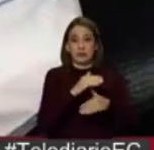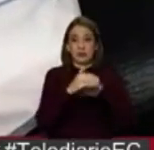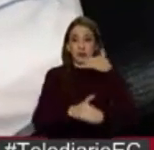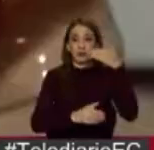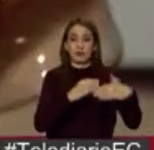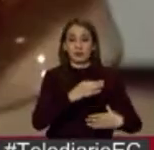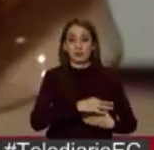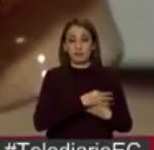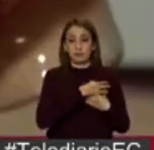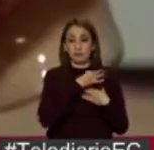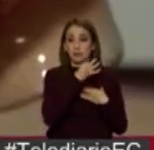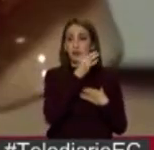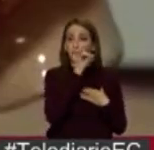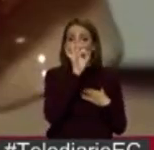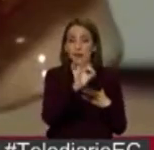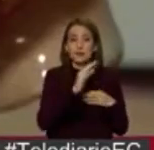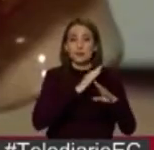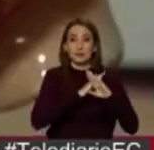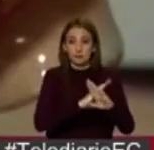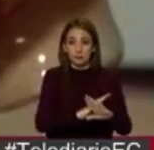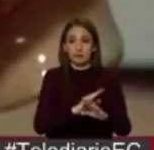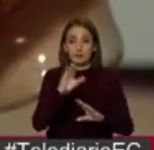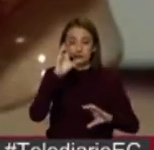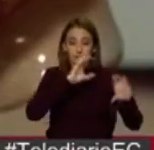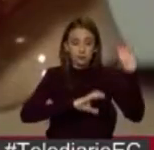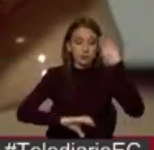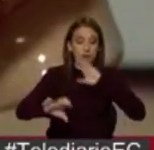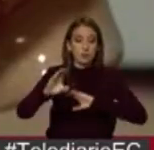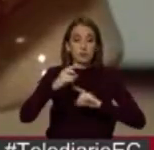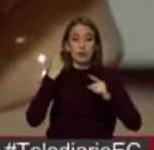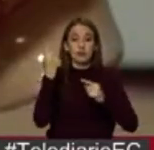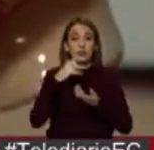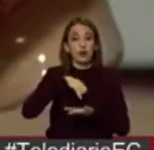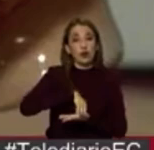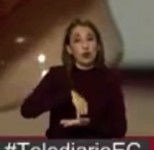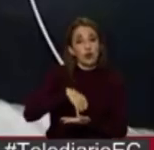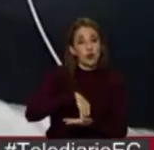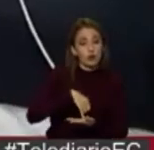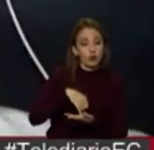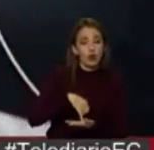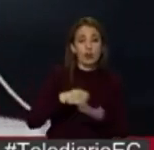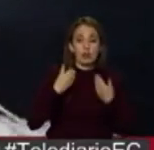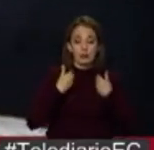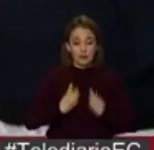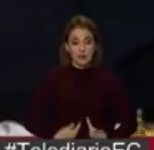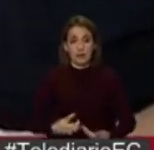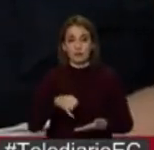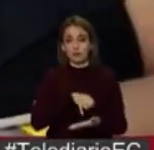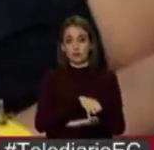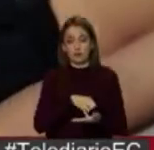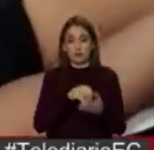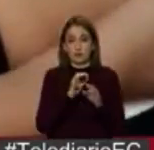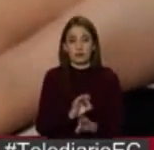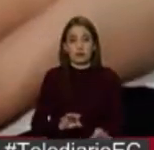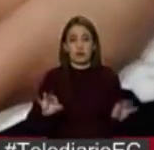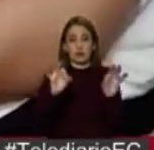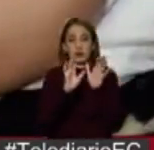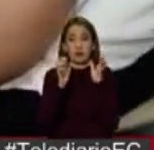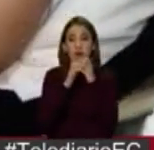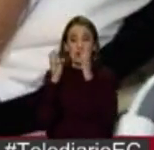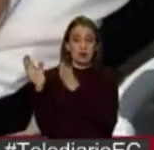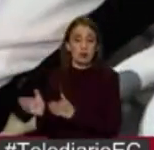COVID-19, pues evidencias científicas demuestran que el virus ataca al sistema cardiovascular y por ende afecta en mayor medida a quien